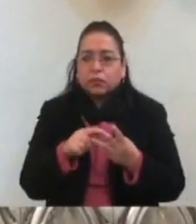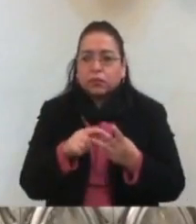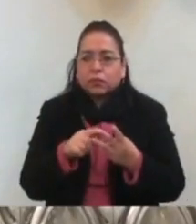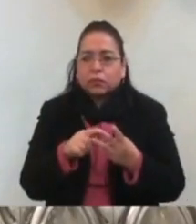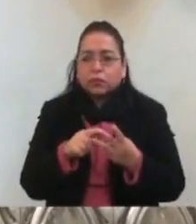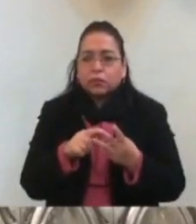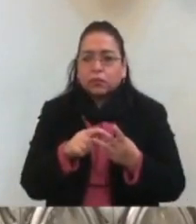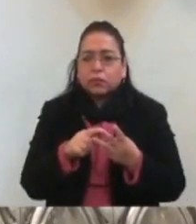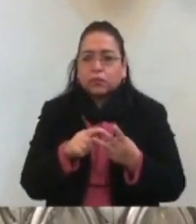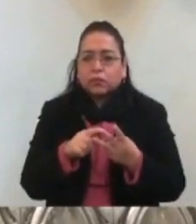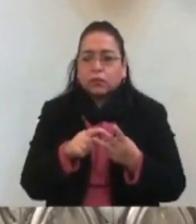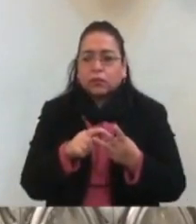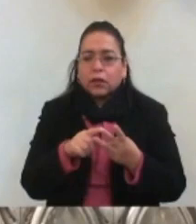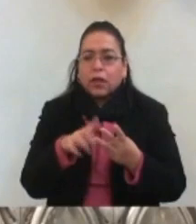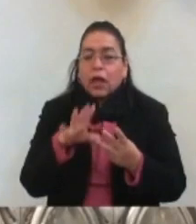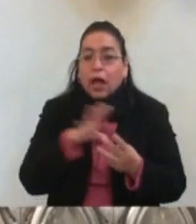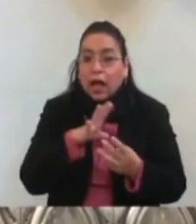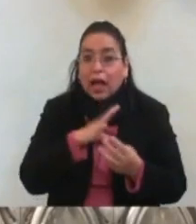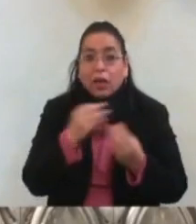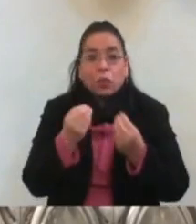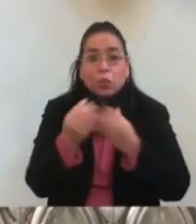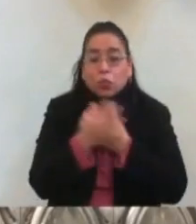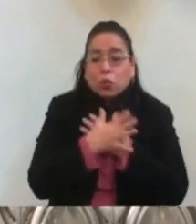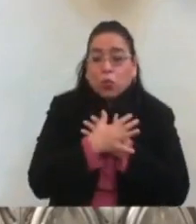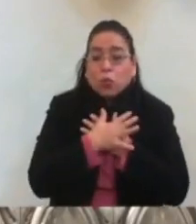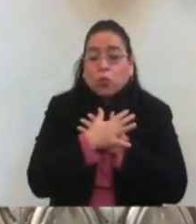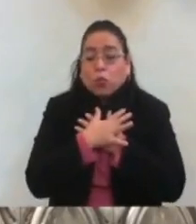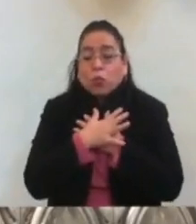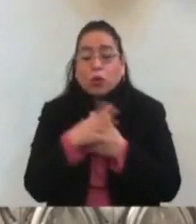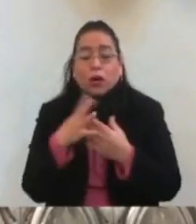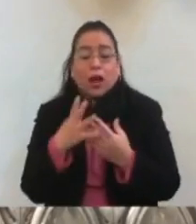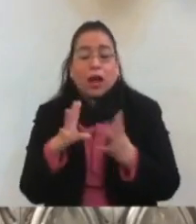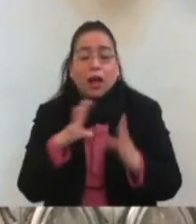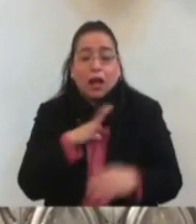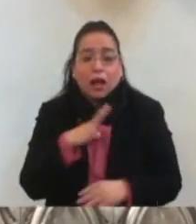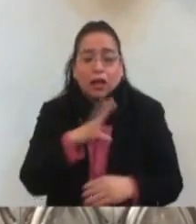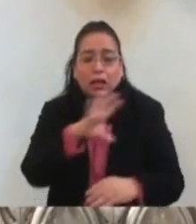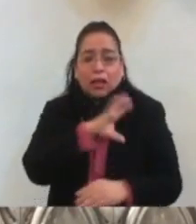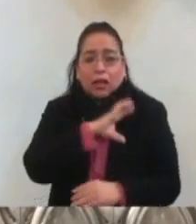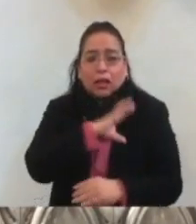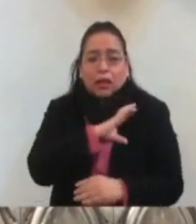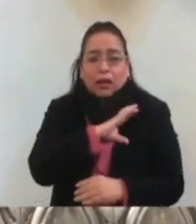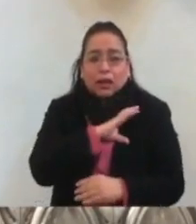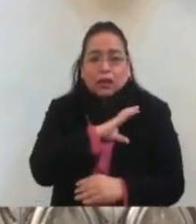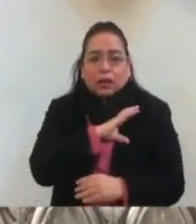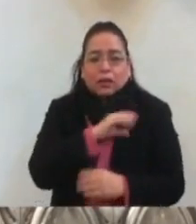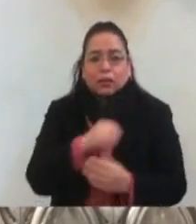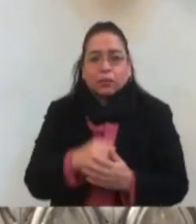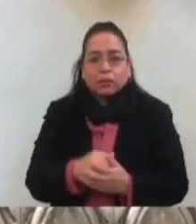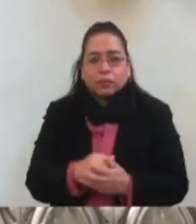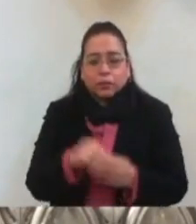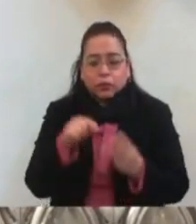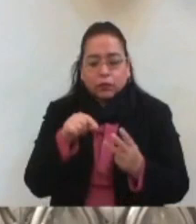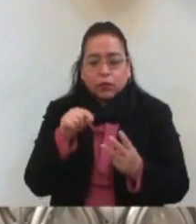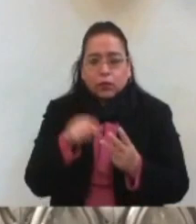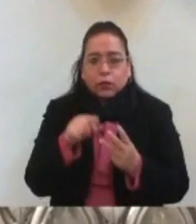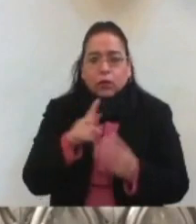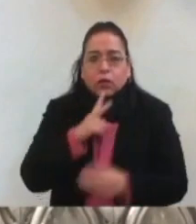de ternura tiempo de amor hoy decía el profeta